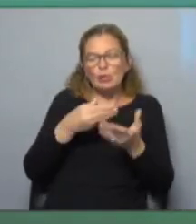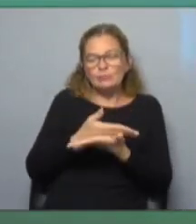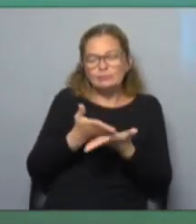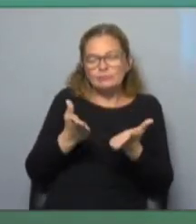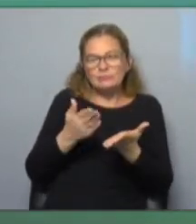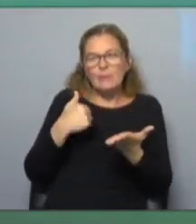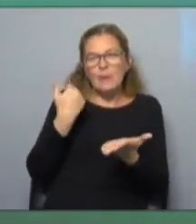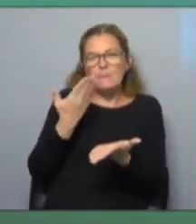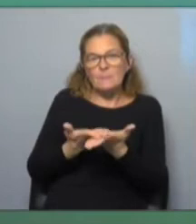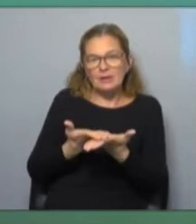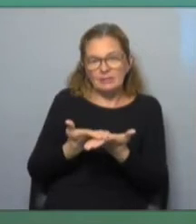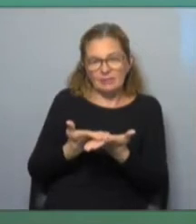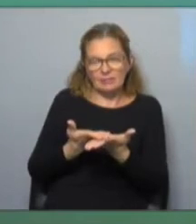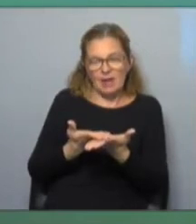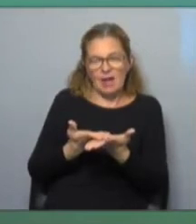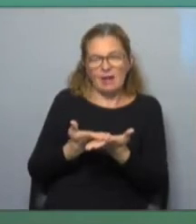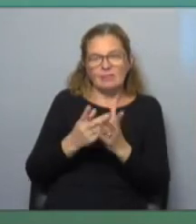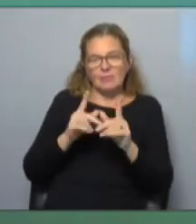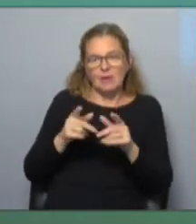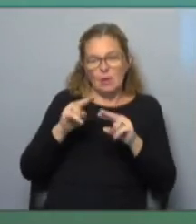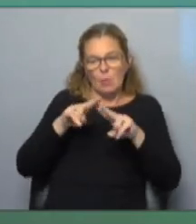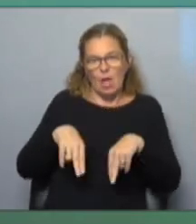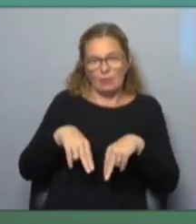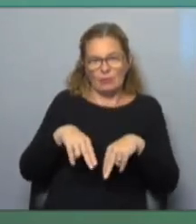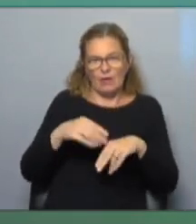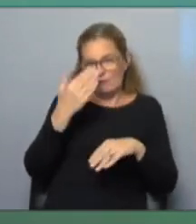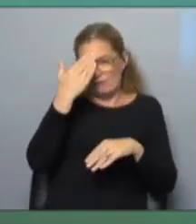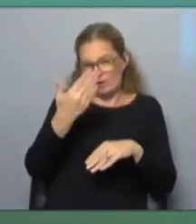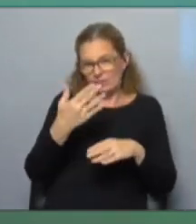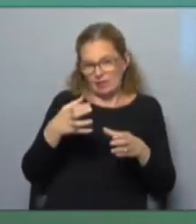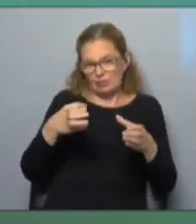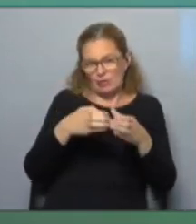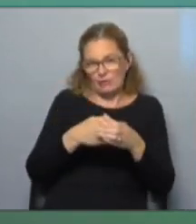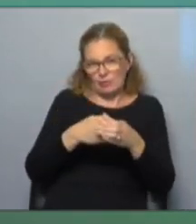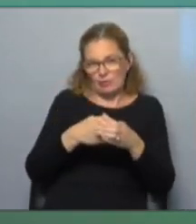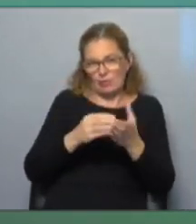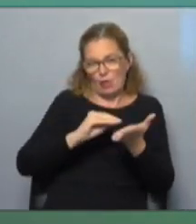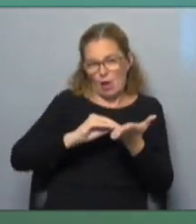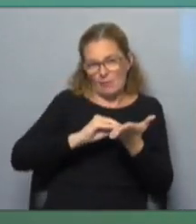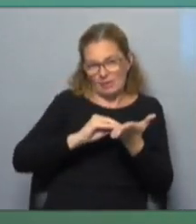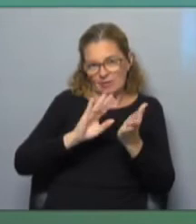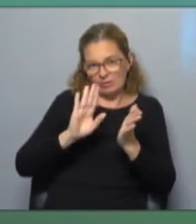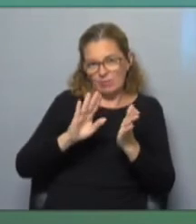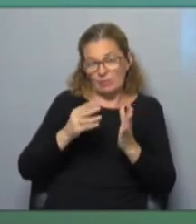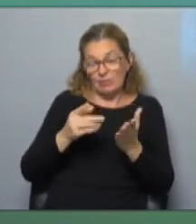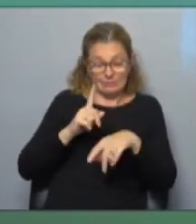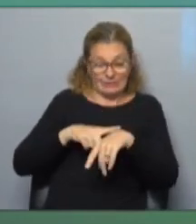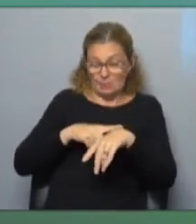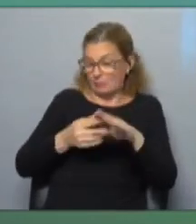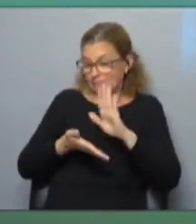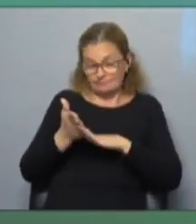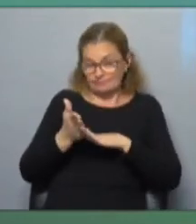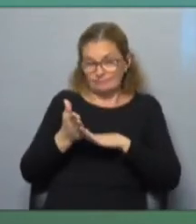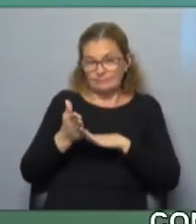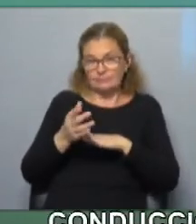se va a presentar un recurso de anulación ante el Tribunal de lo Contencioso Administrativo se nos fue el tiempo prácticamente si